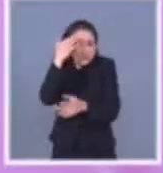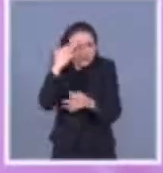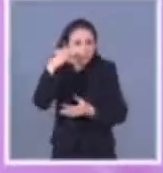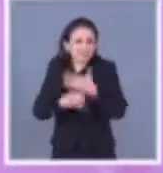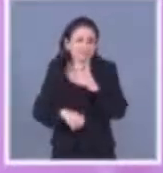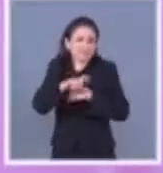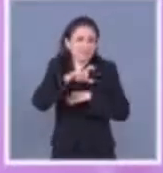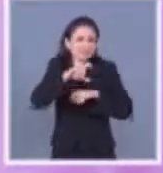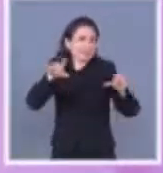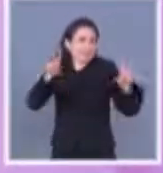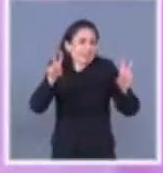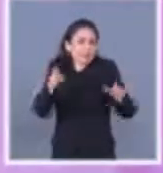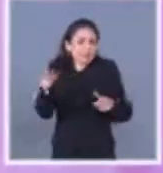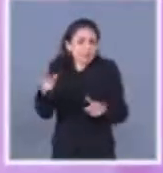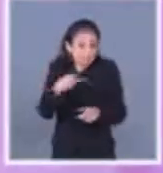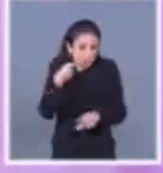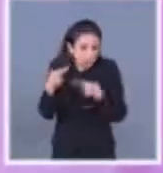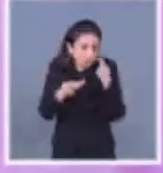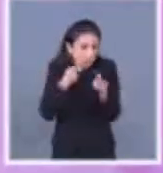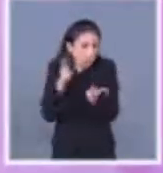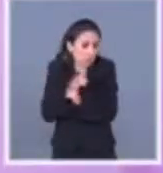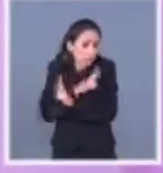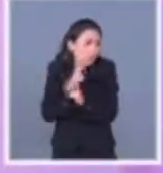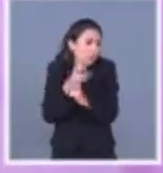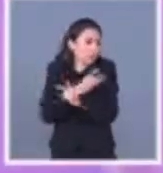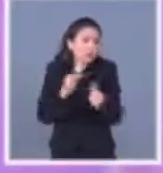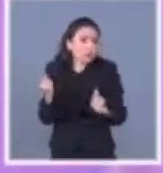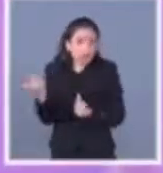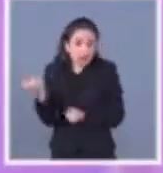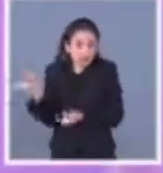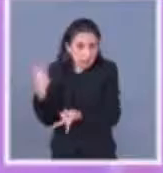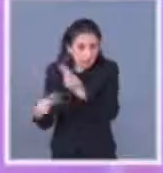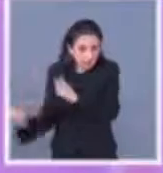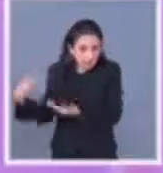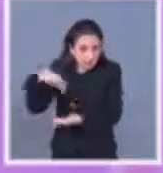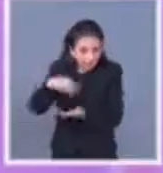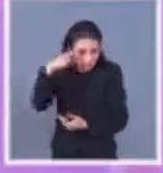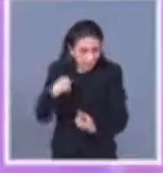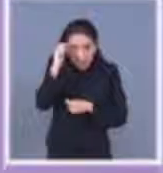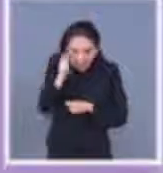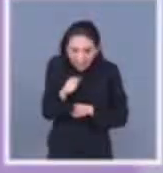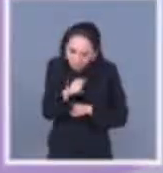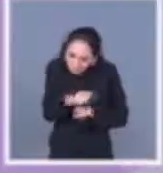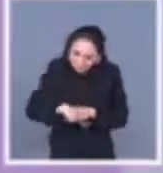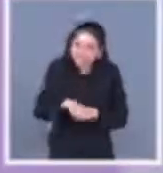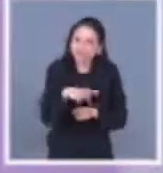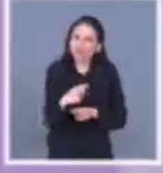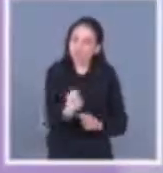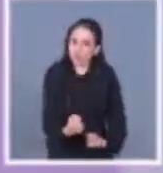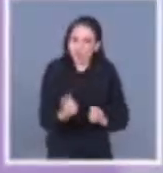siga hablando de lo que no sabe, porque nada más vino a ofenderme esta noche, así es que siga haciéndolo.